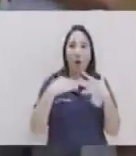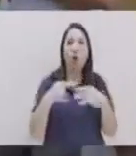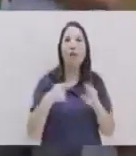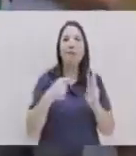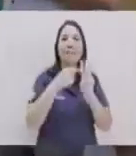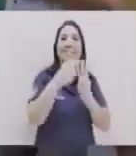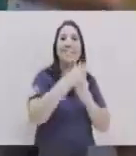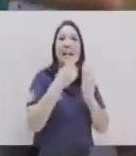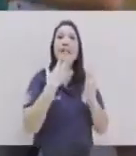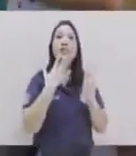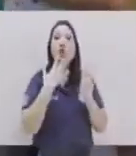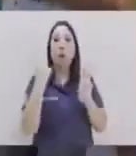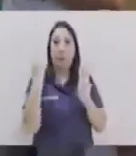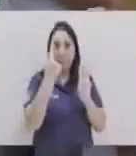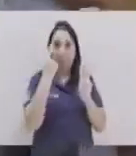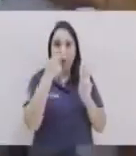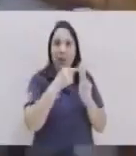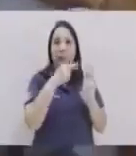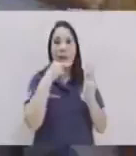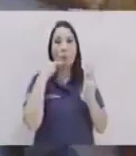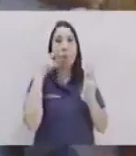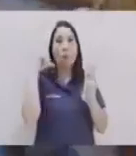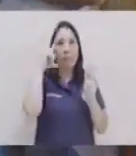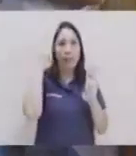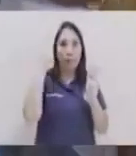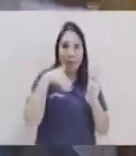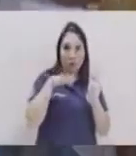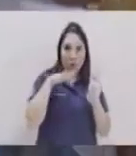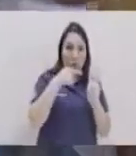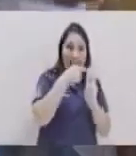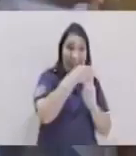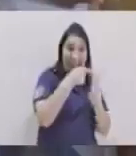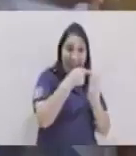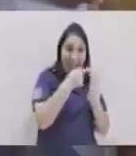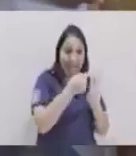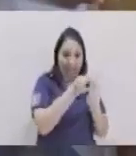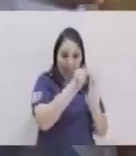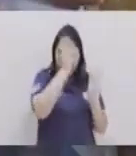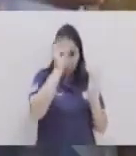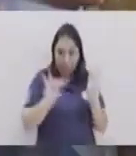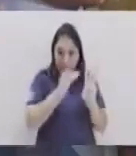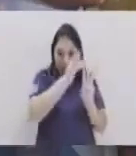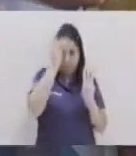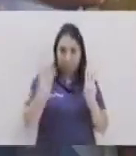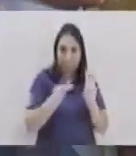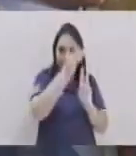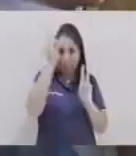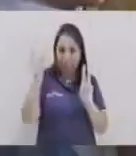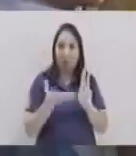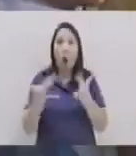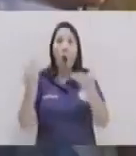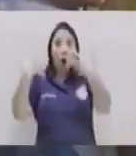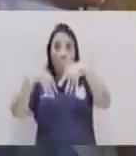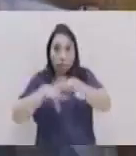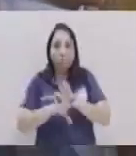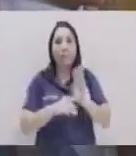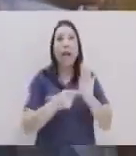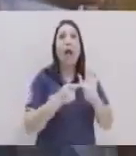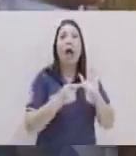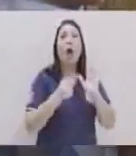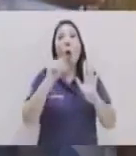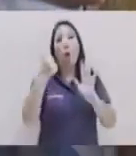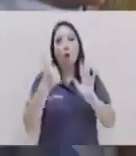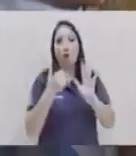3, amarillo, rojo y azul. A partir de esos 3 nacen los colores secundarios, que sería